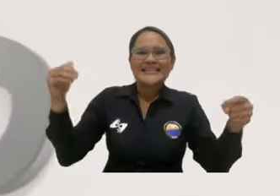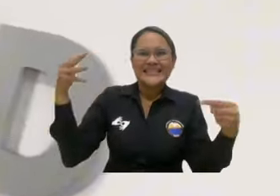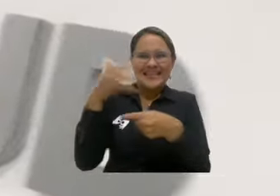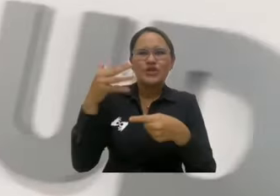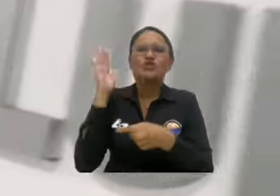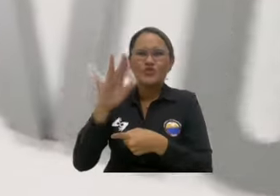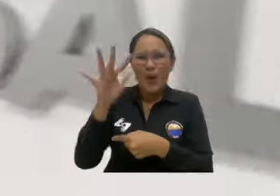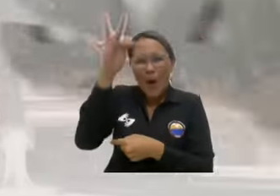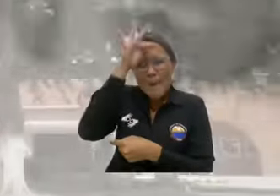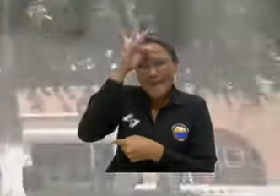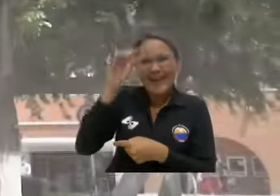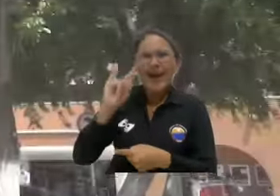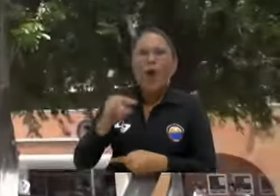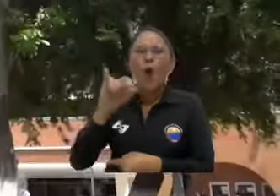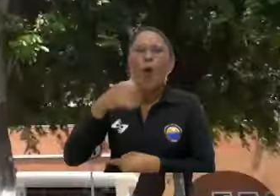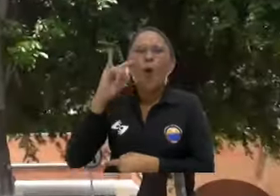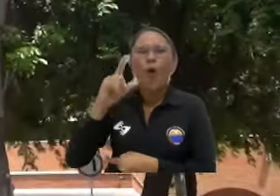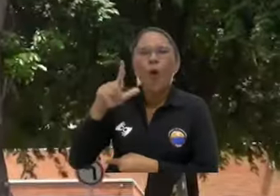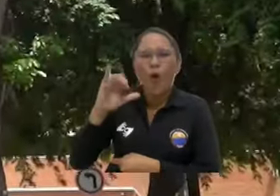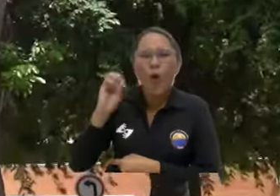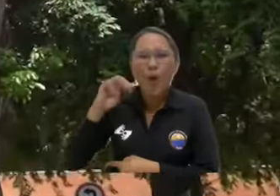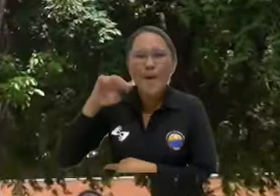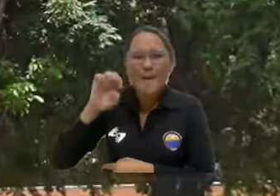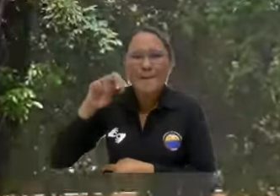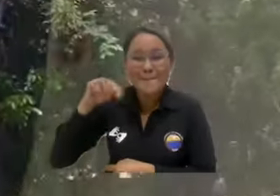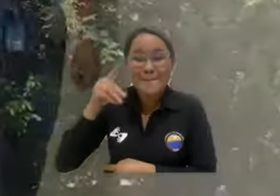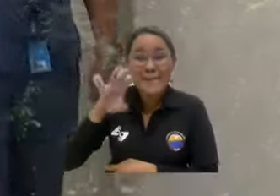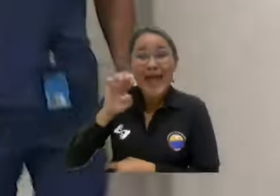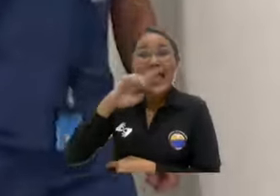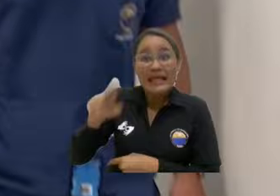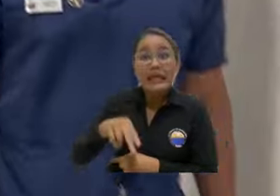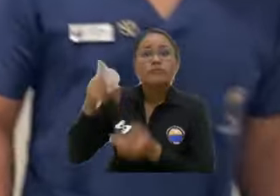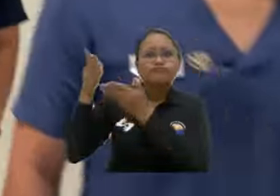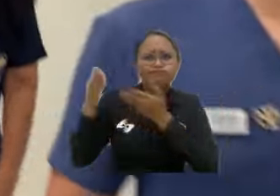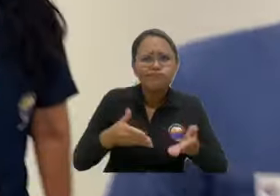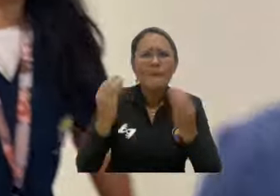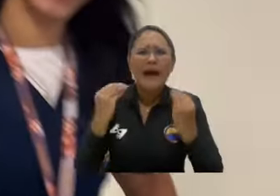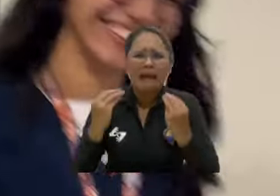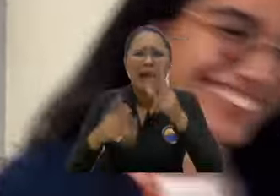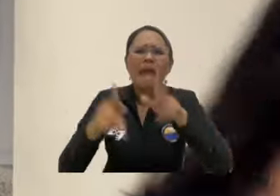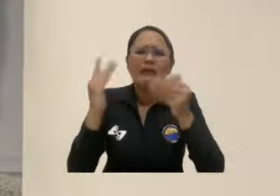adecuación del sexto piso del Hospital Universitario Julio Méndez Barreneche para la formación